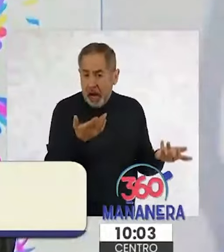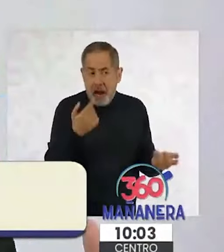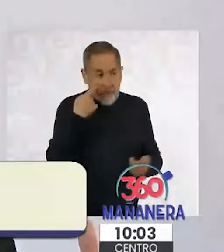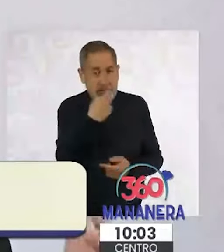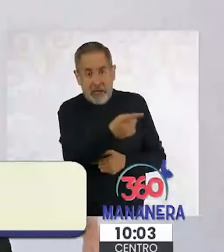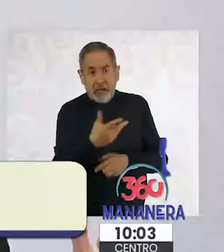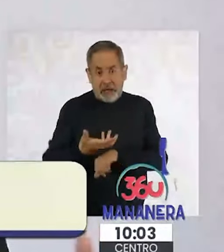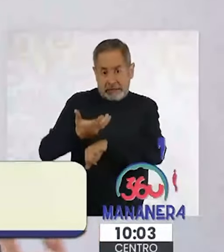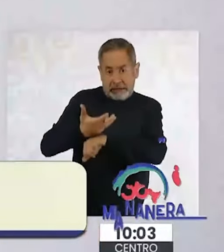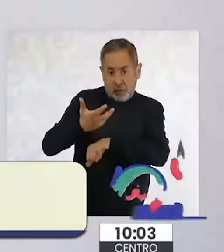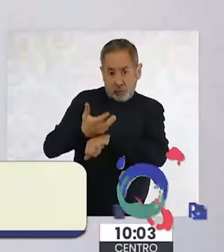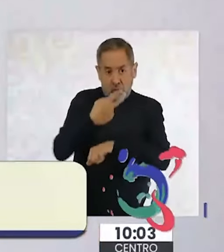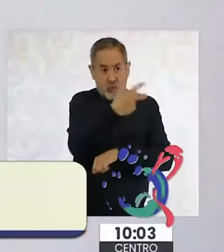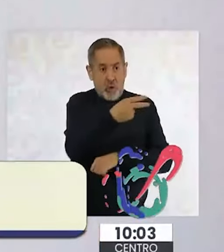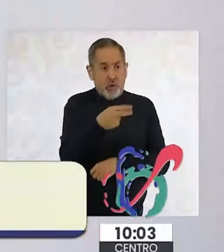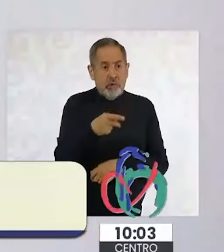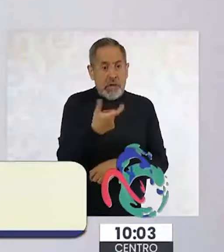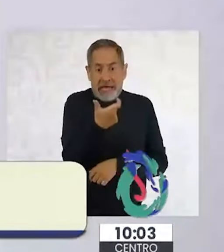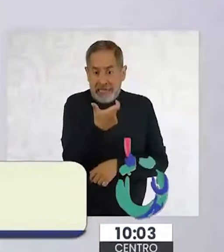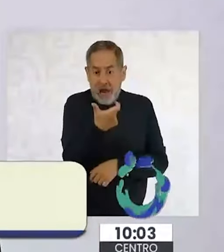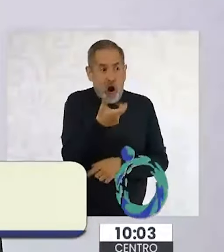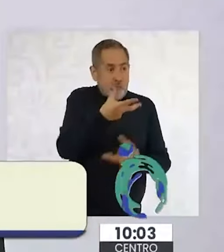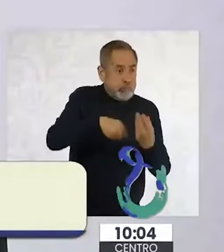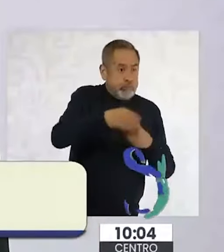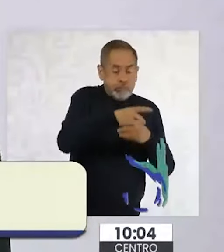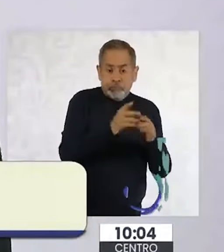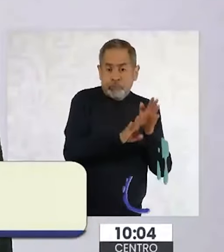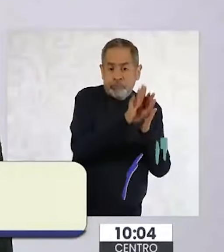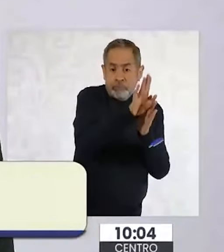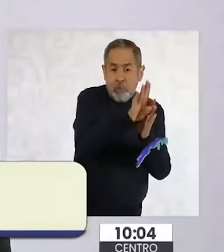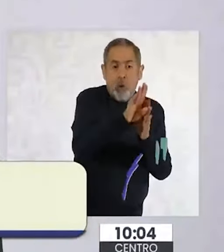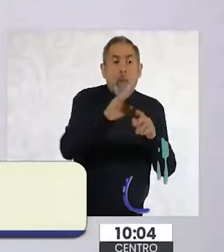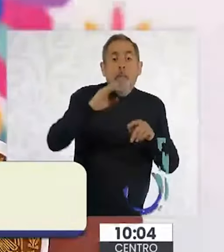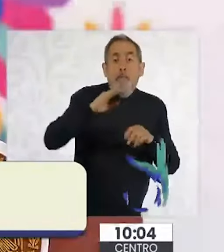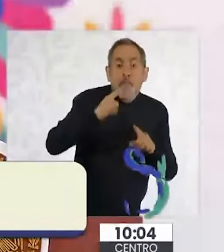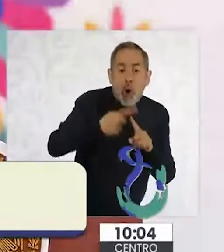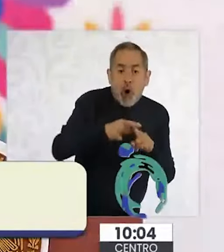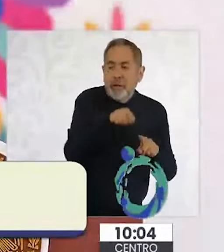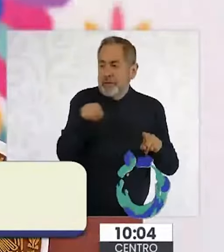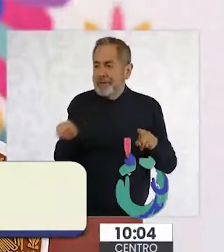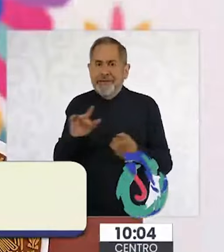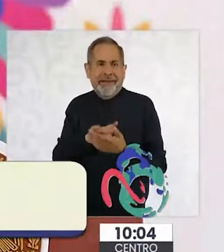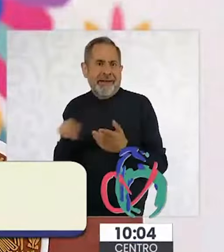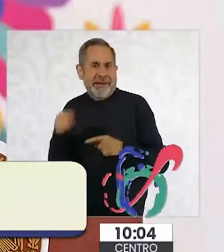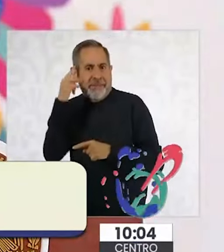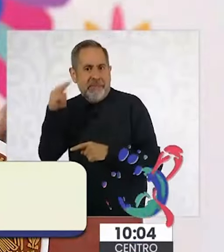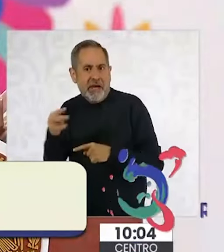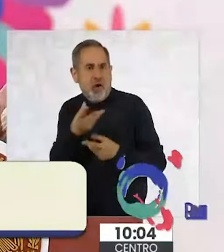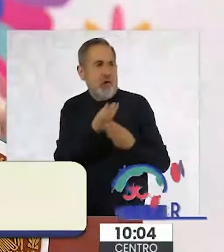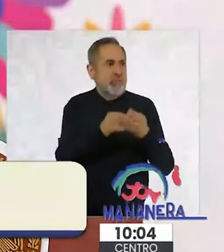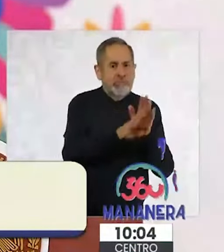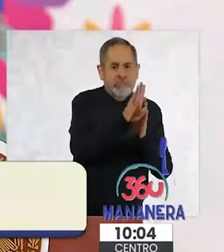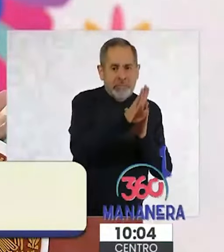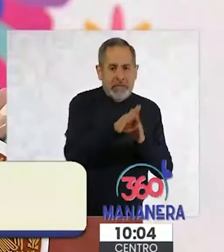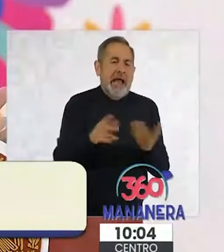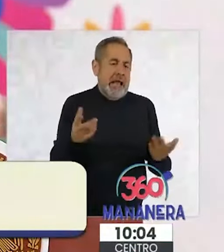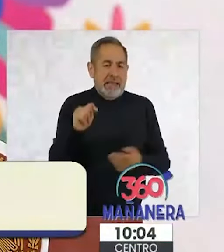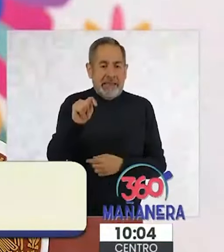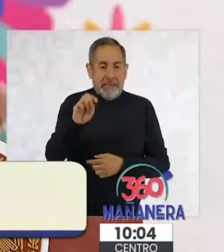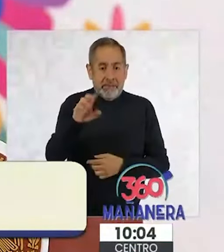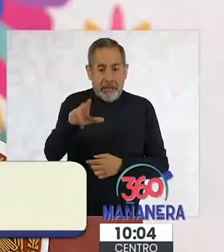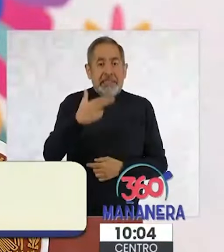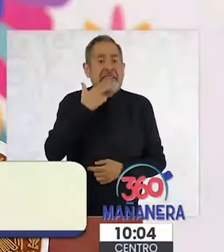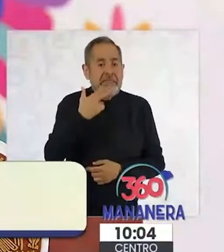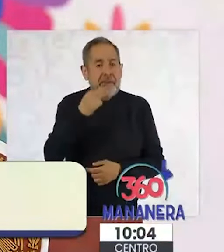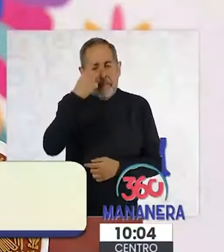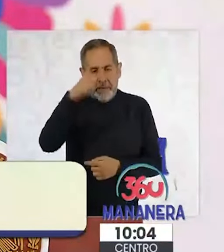Unidos su economía depende mucho de la economía de México y como el tratado comercial beneficia a Canadá beneficia a